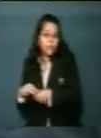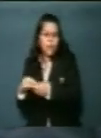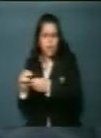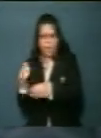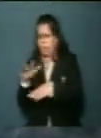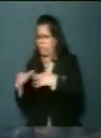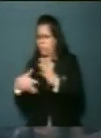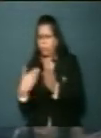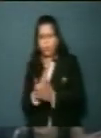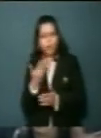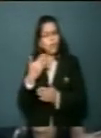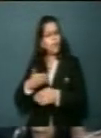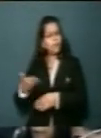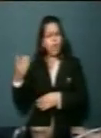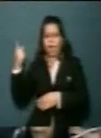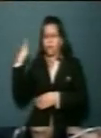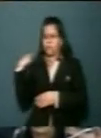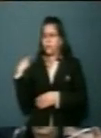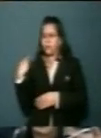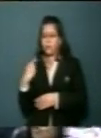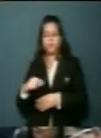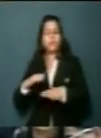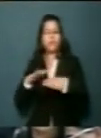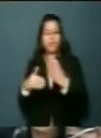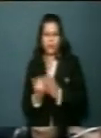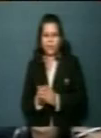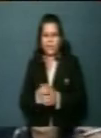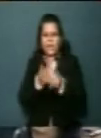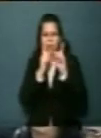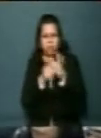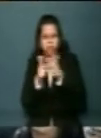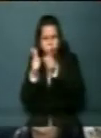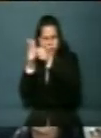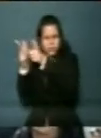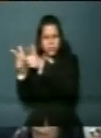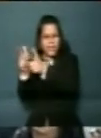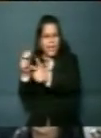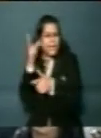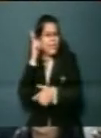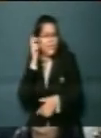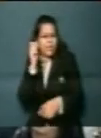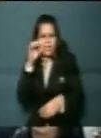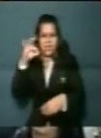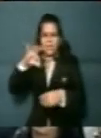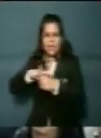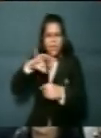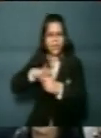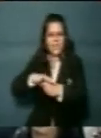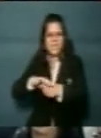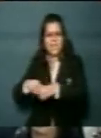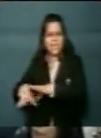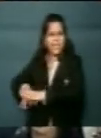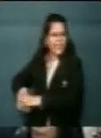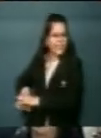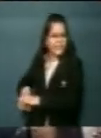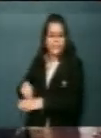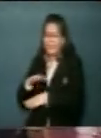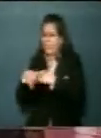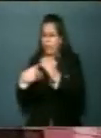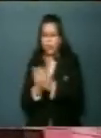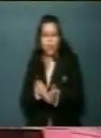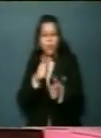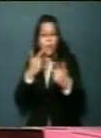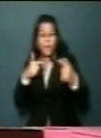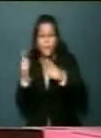pues, han quedado los golpes de Estado y las asonadas, los fraudes electorales y los enfrentamientos